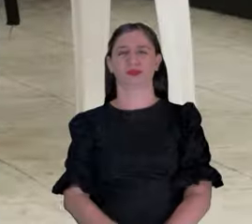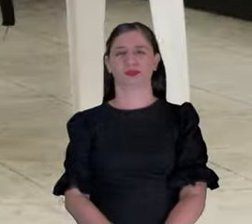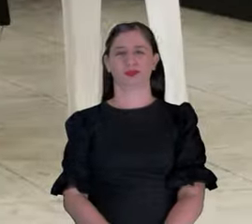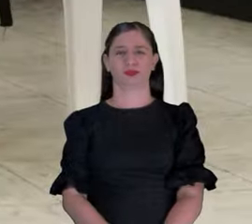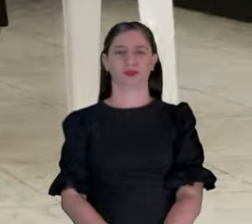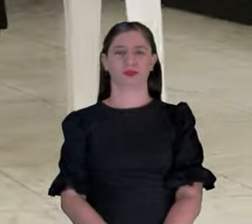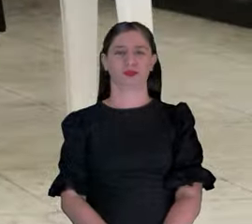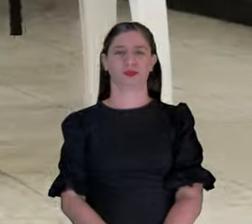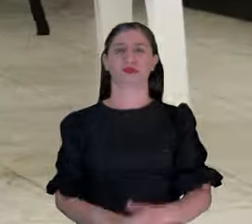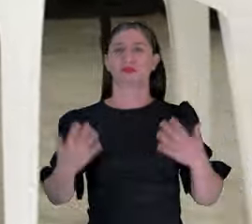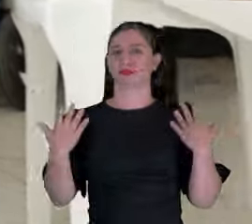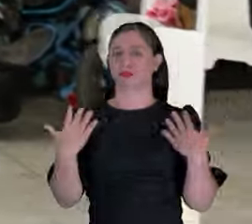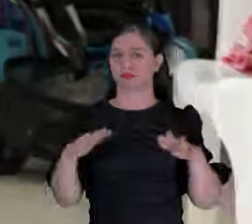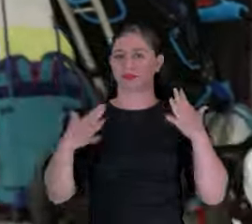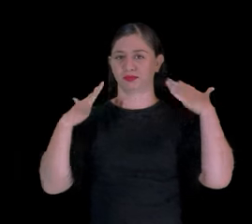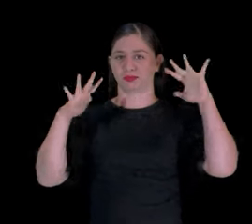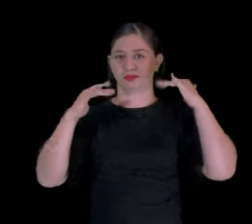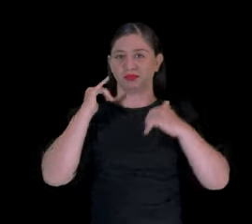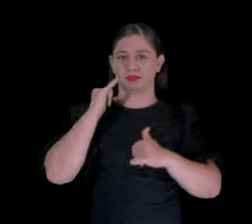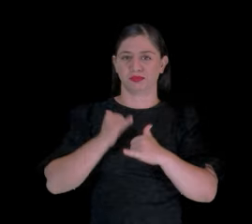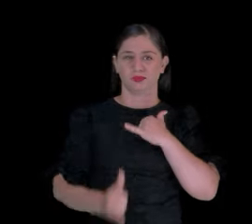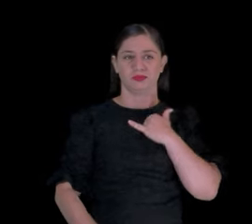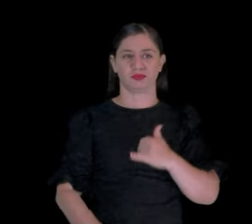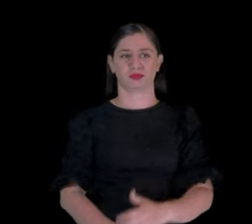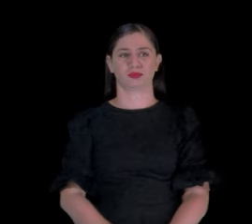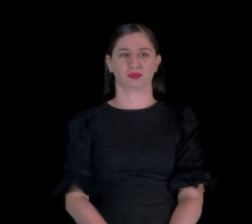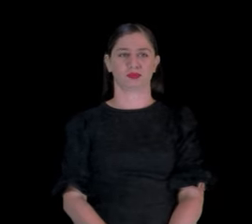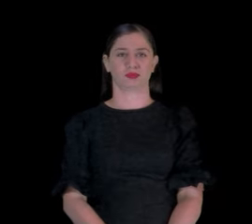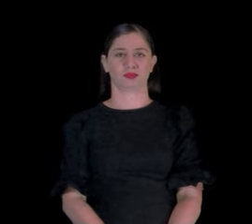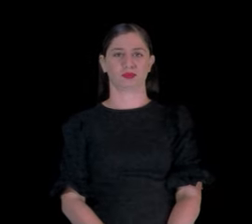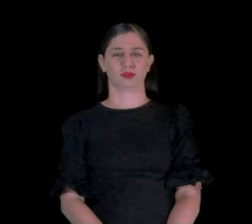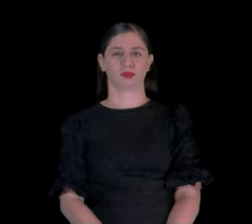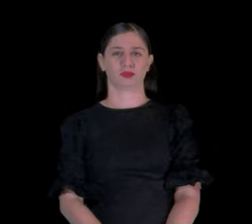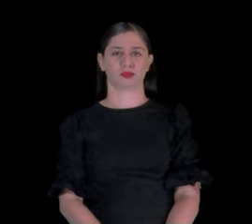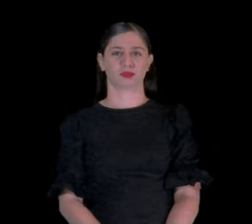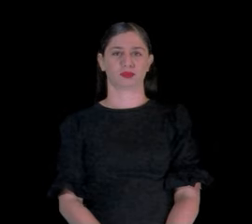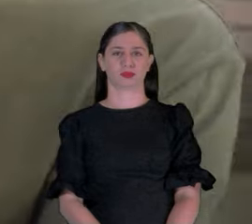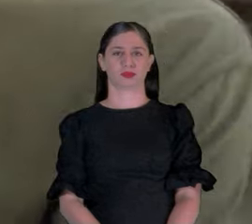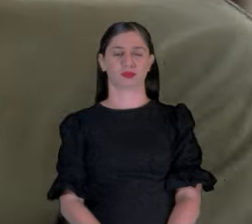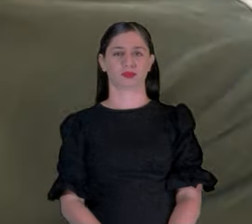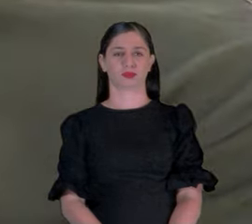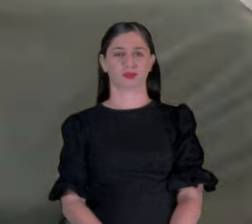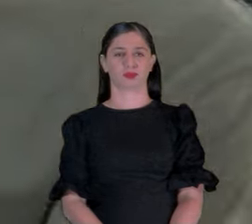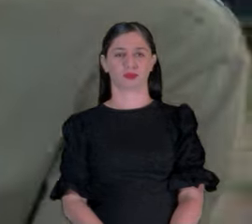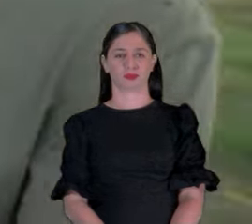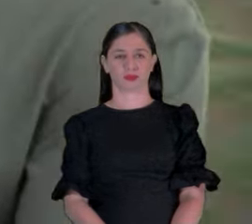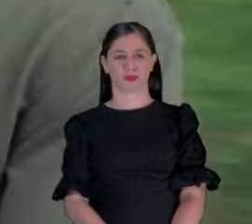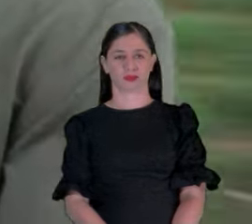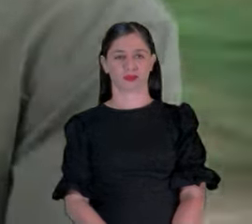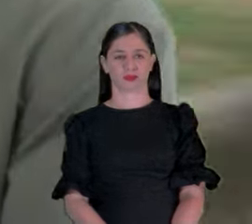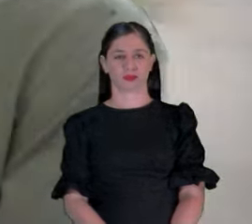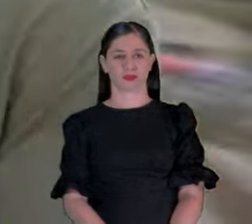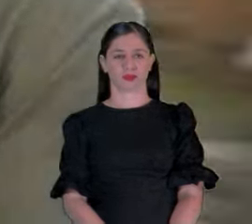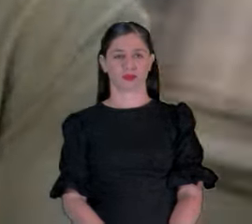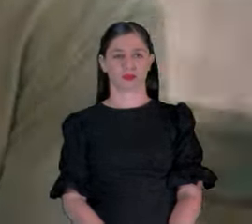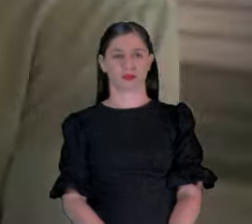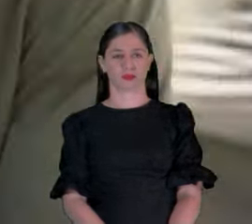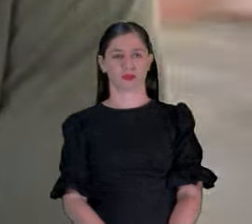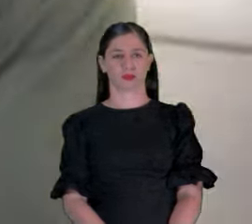¡La parte! ¡Pasamos a la final! ¡Pasamos a la final!